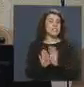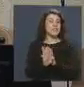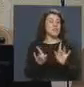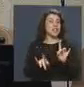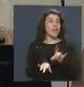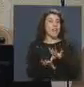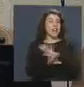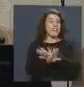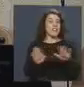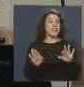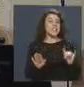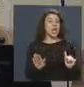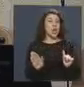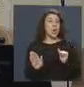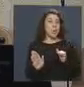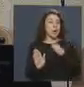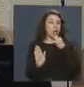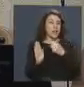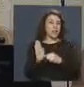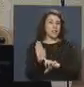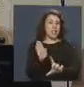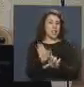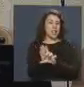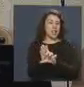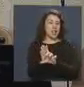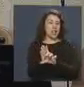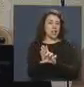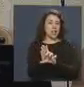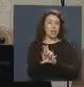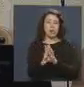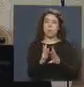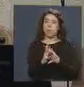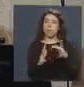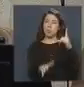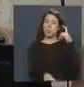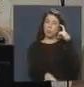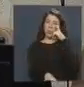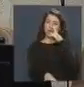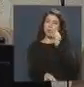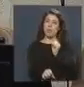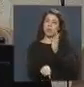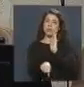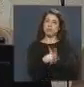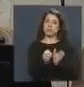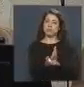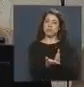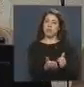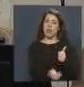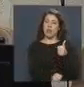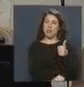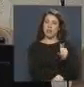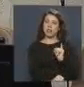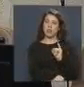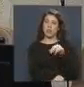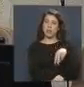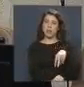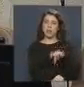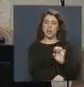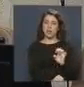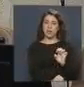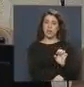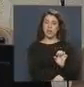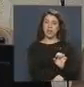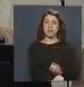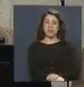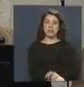se apega a la ley, efectivamente va a ser muy difícil sustituir a un director del INE que haya